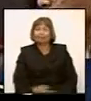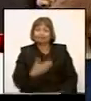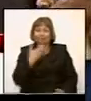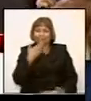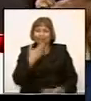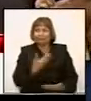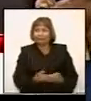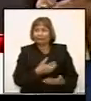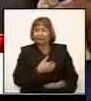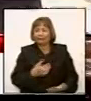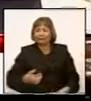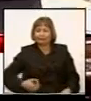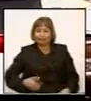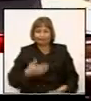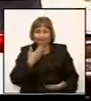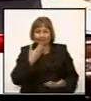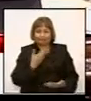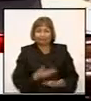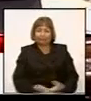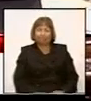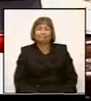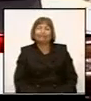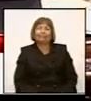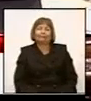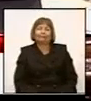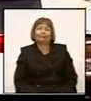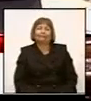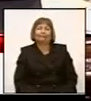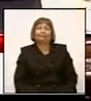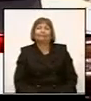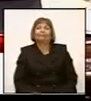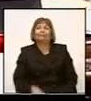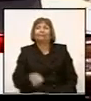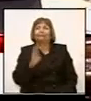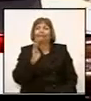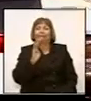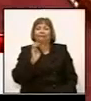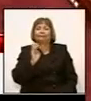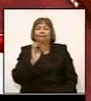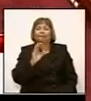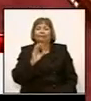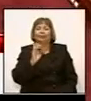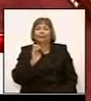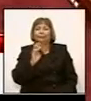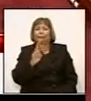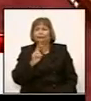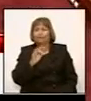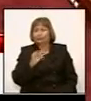gracias. Gracias, congresista Galván. Tiene la palabra el congresista Becerril.